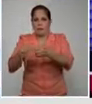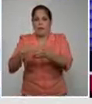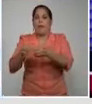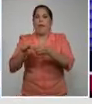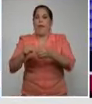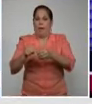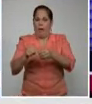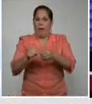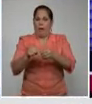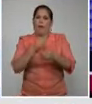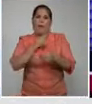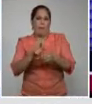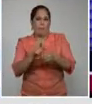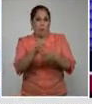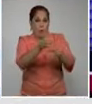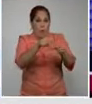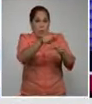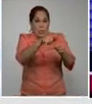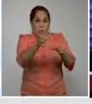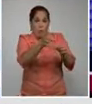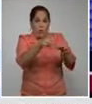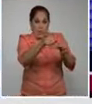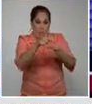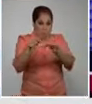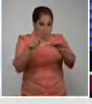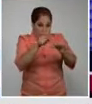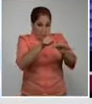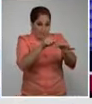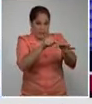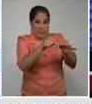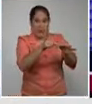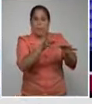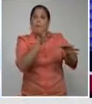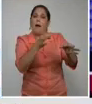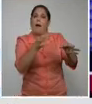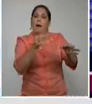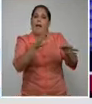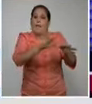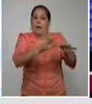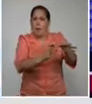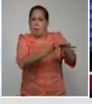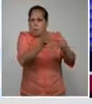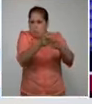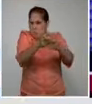esos municipios. Es decir, los municipios que fueron seleccionados son municipios que durante la pandemia